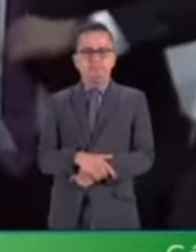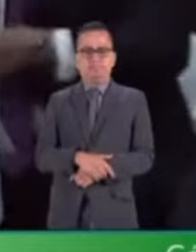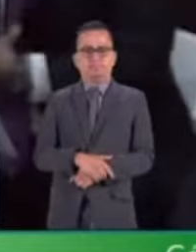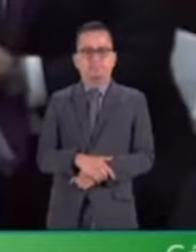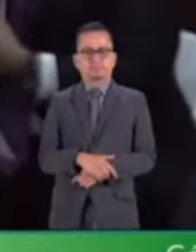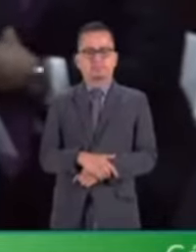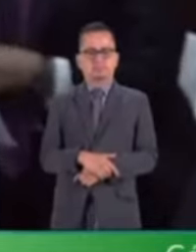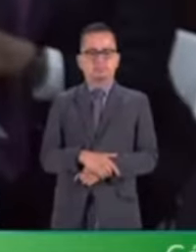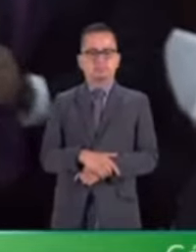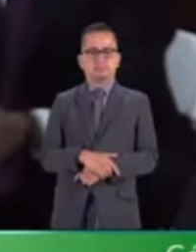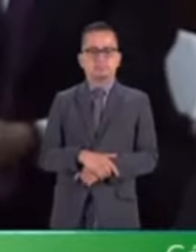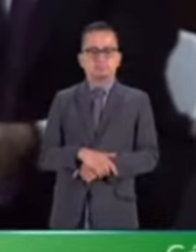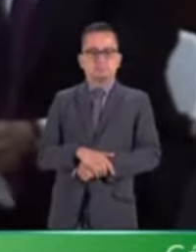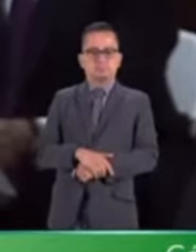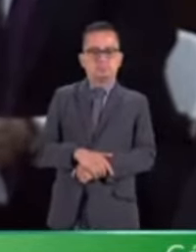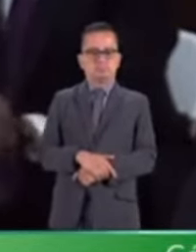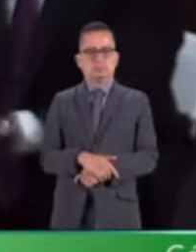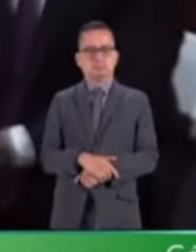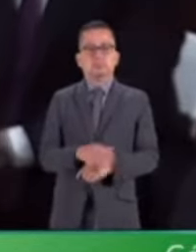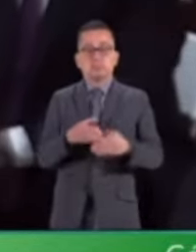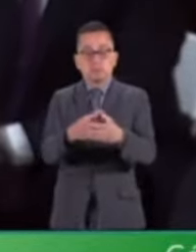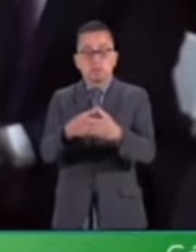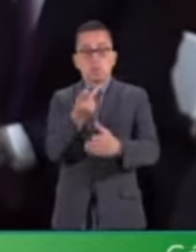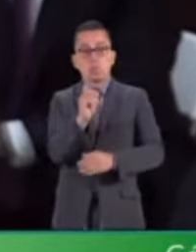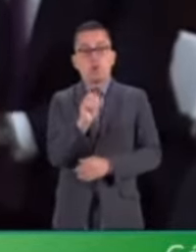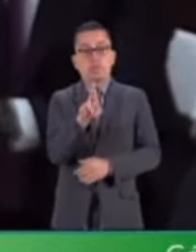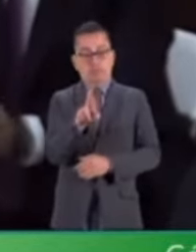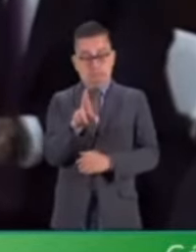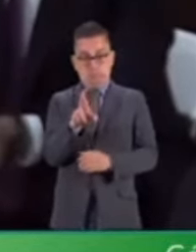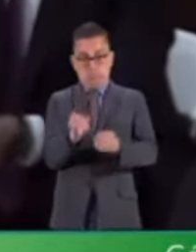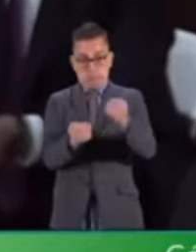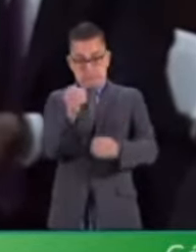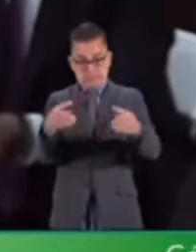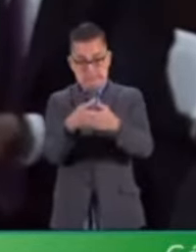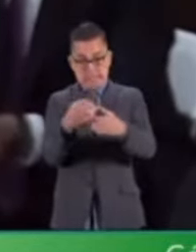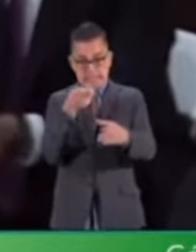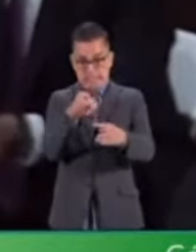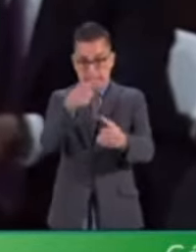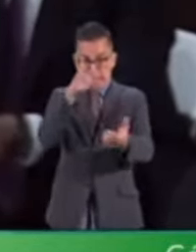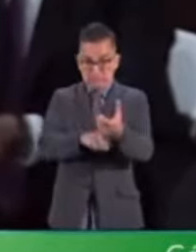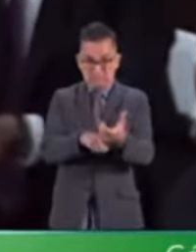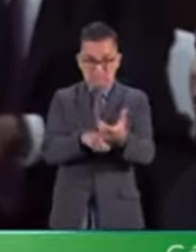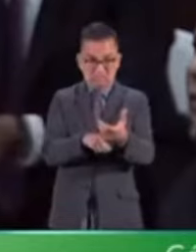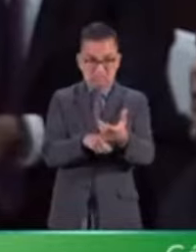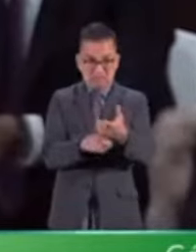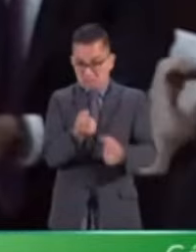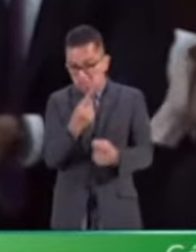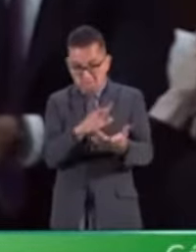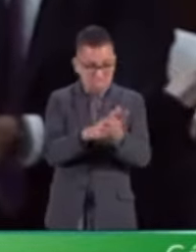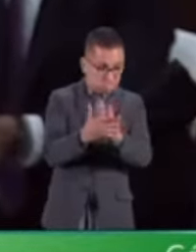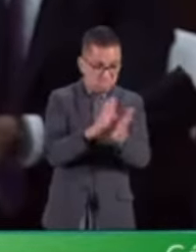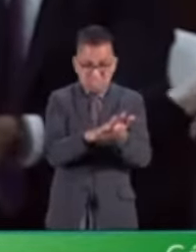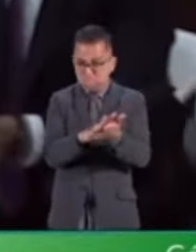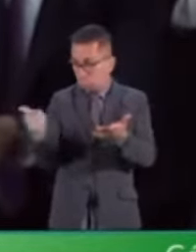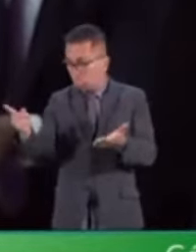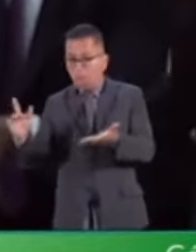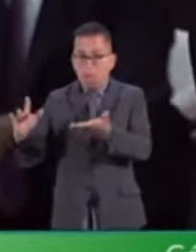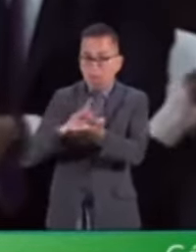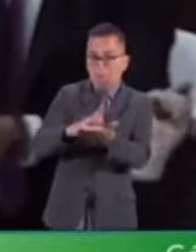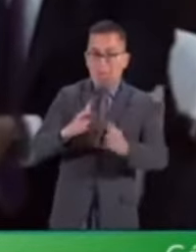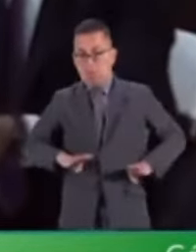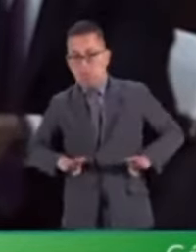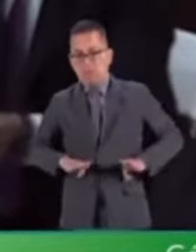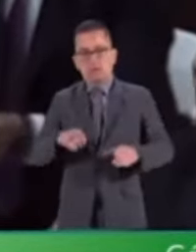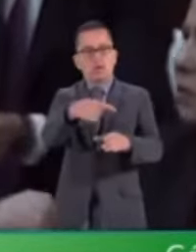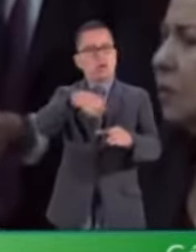faltado con el poder judicial y sus convenencieros apoyadores